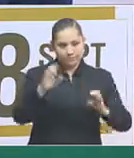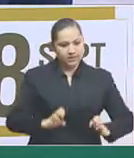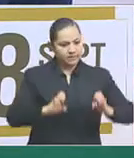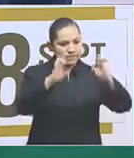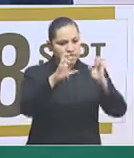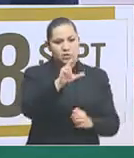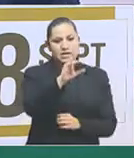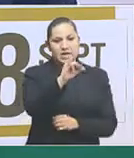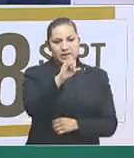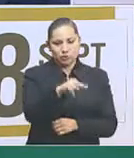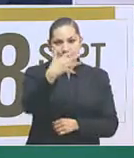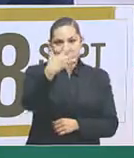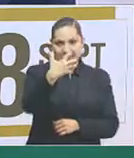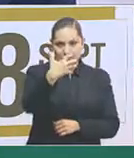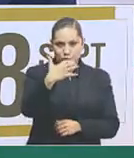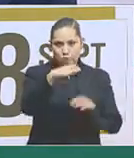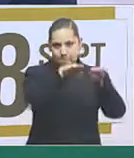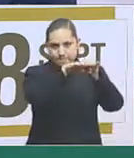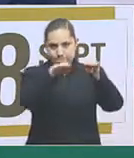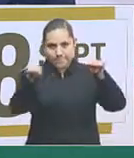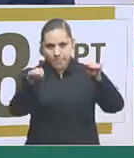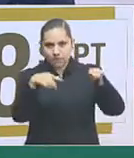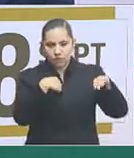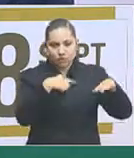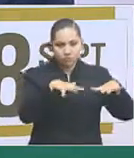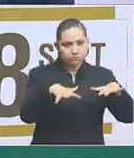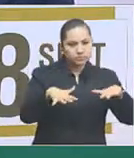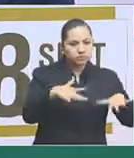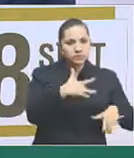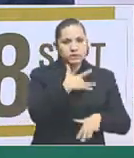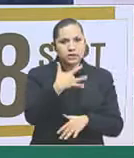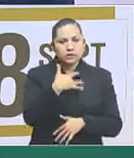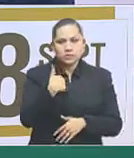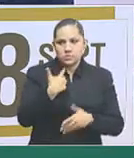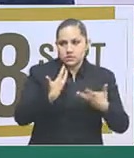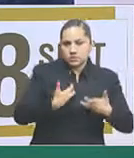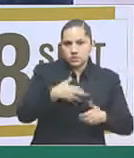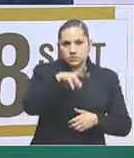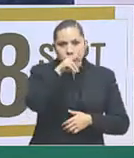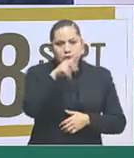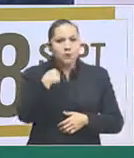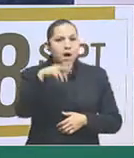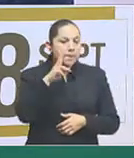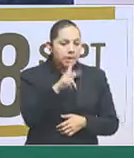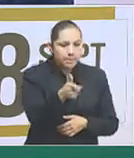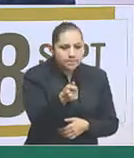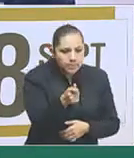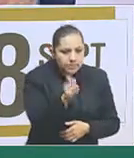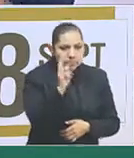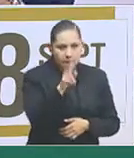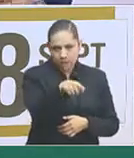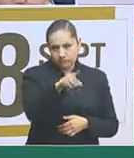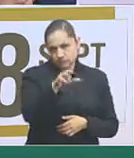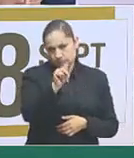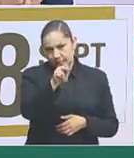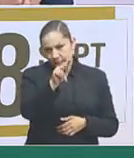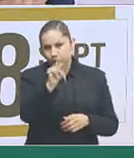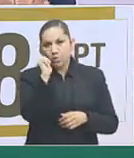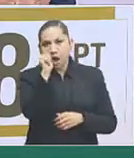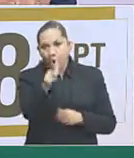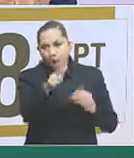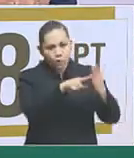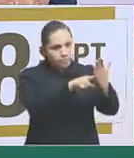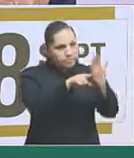que sí me sentí un poco angustiado empecé a ver la televisión salvo un canal que estaba transmitiendo en vivo donde estaba la acción de él en